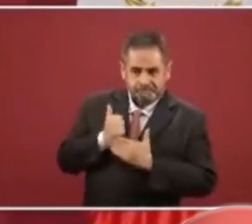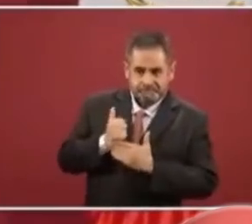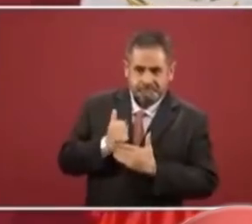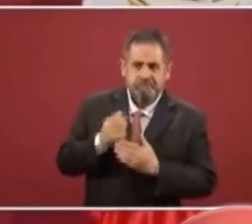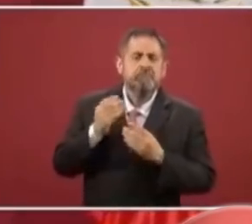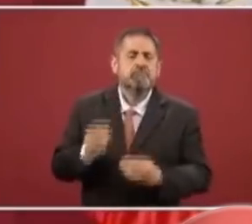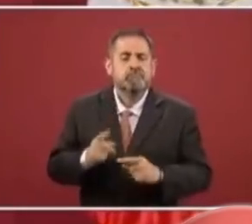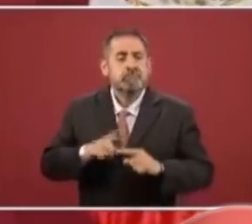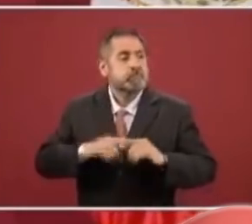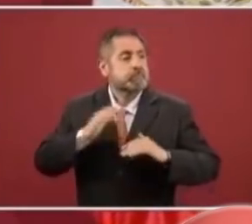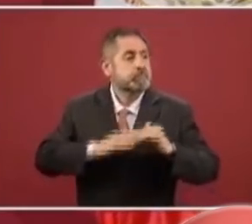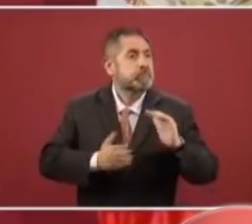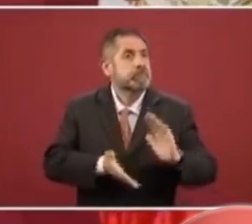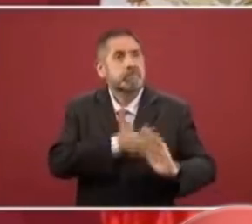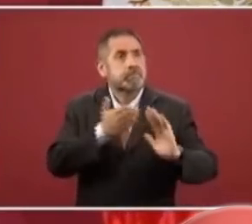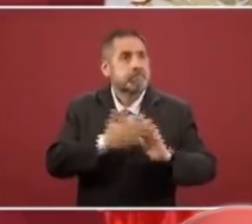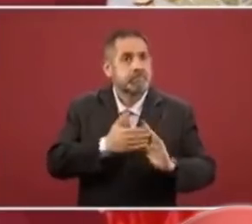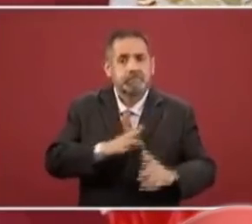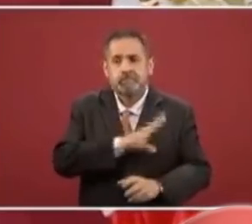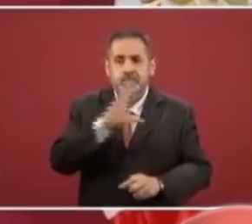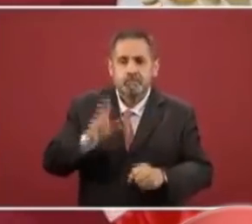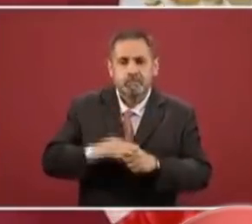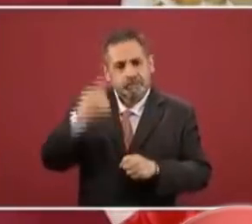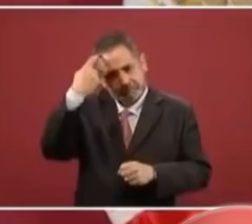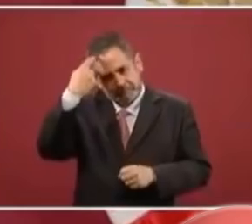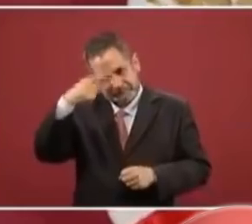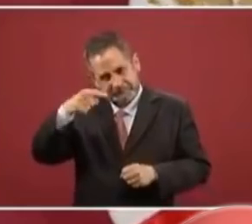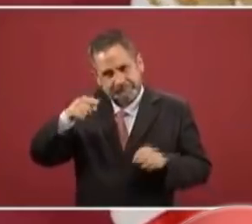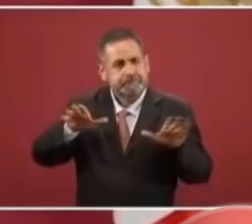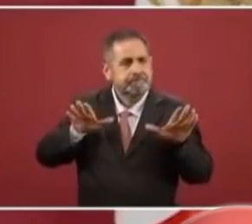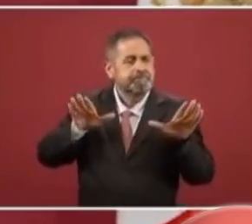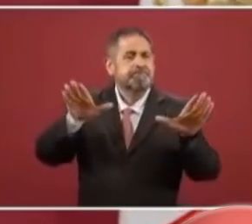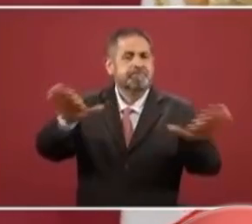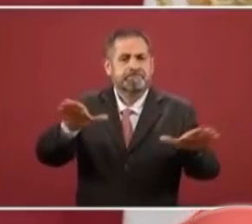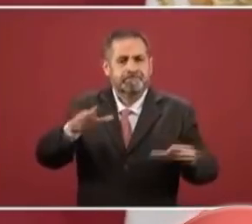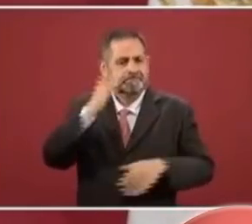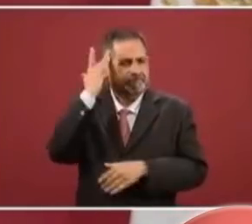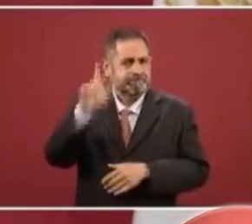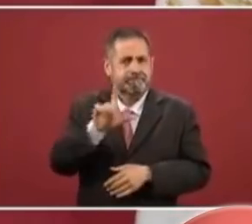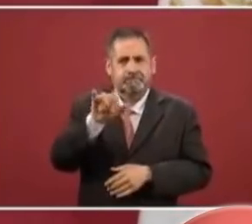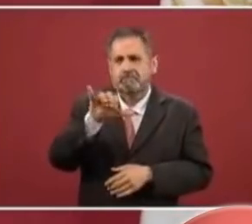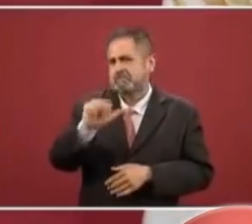ayudando en la construcción del aeropuerto de Santa Lucía.